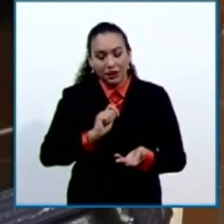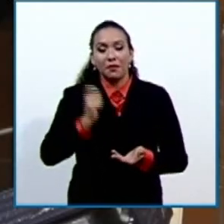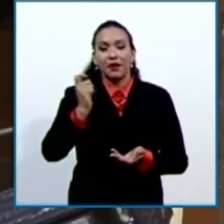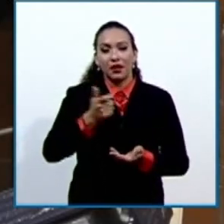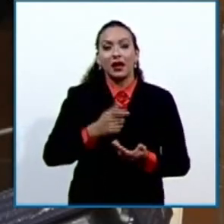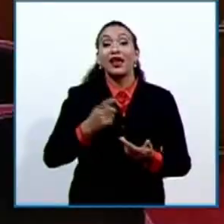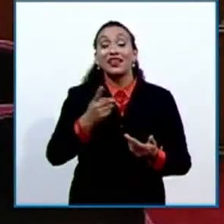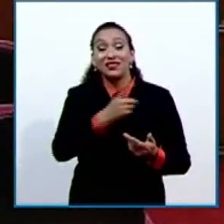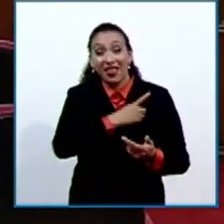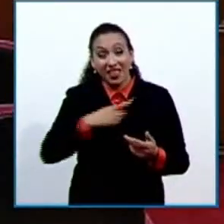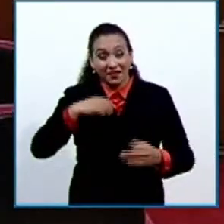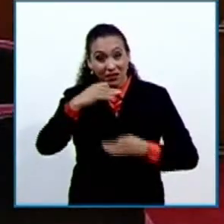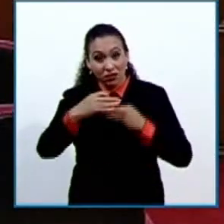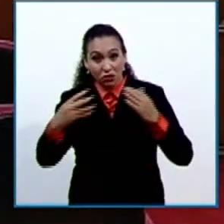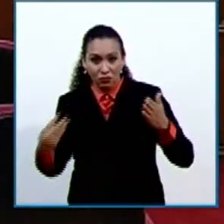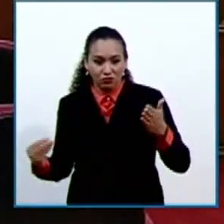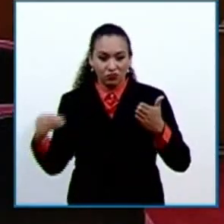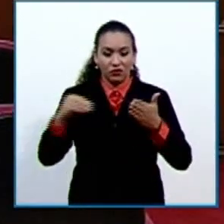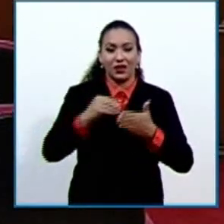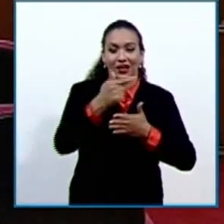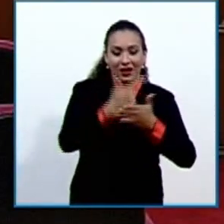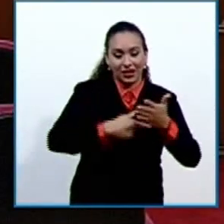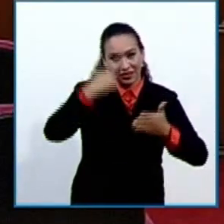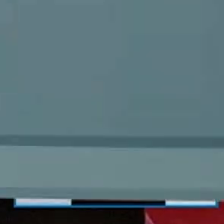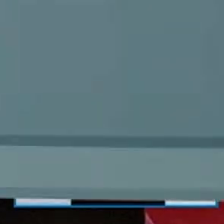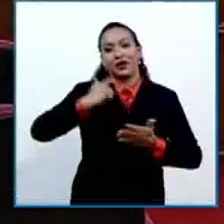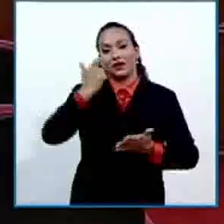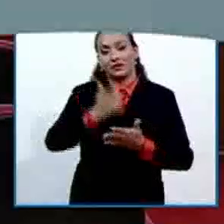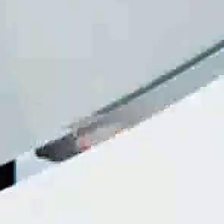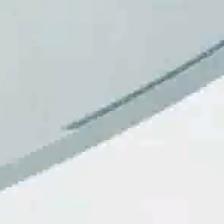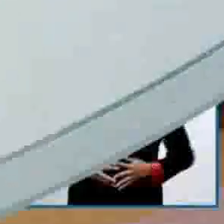un manual de remuneraciones.